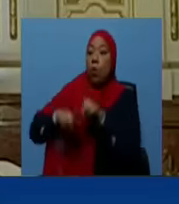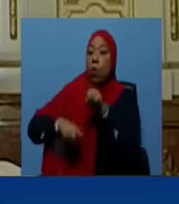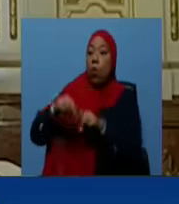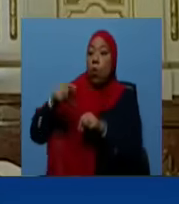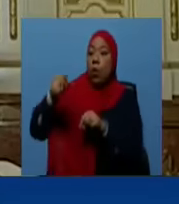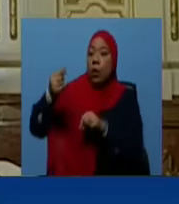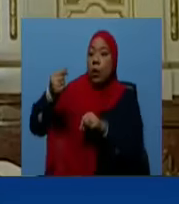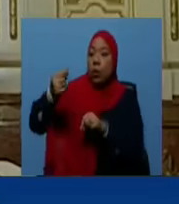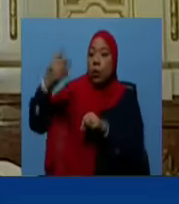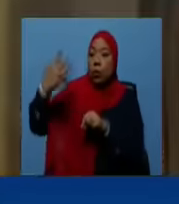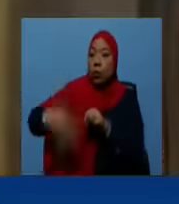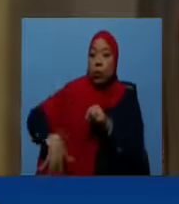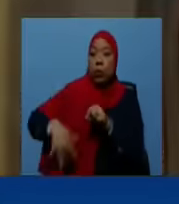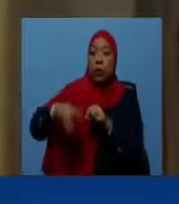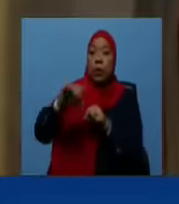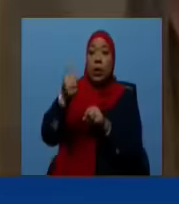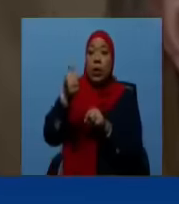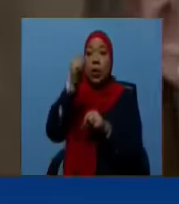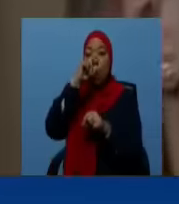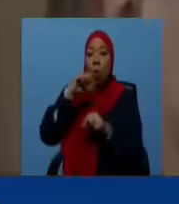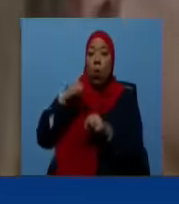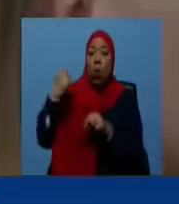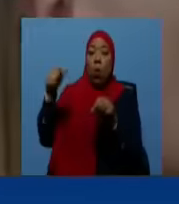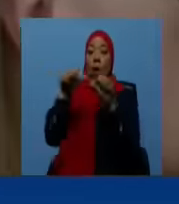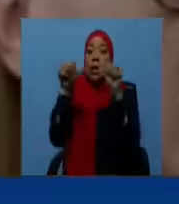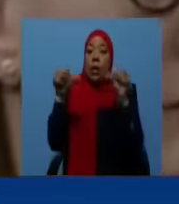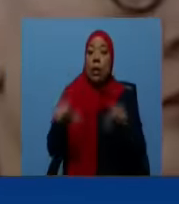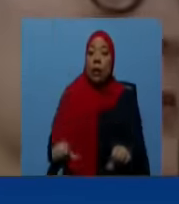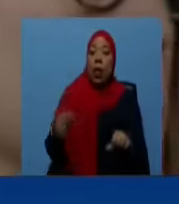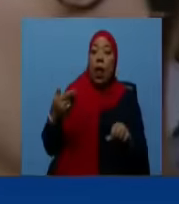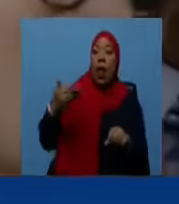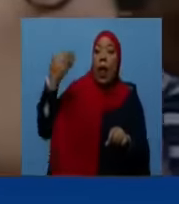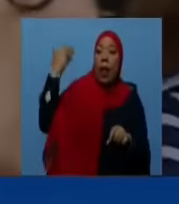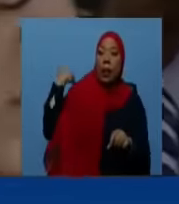décadas, del modelo económico que teníamos